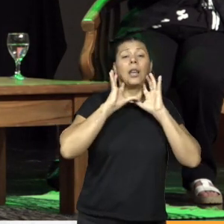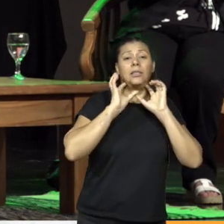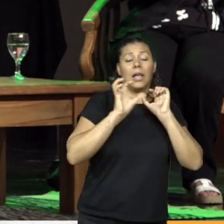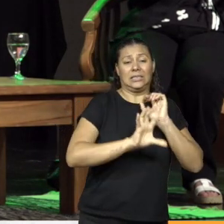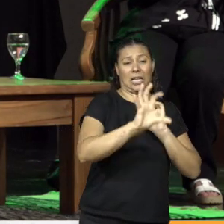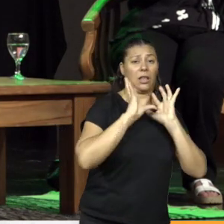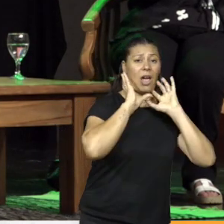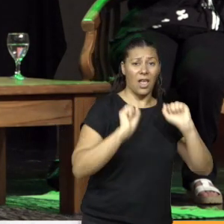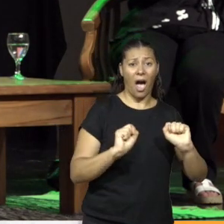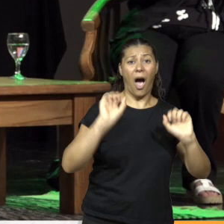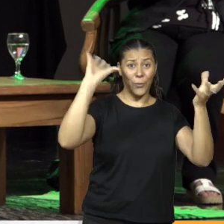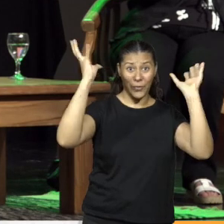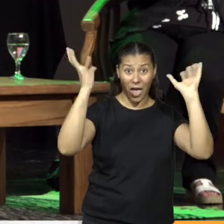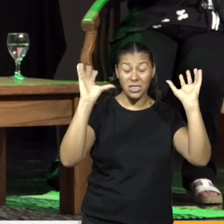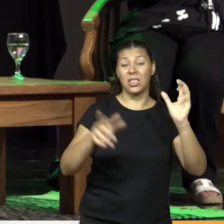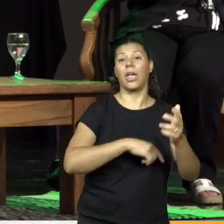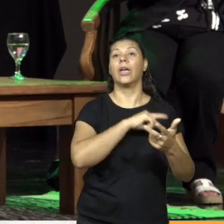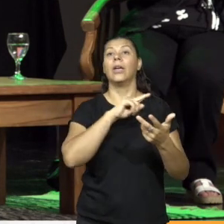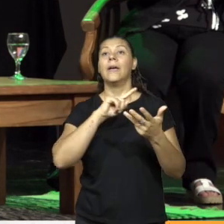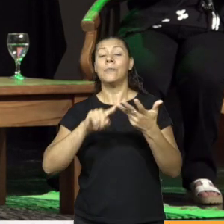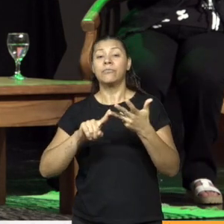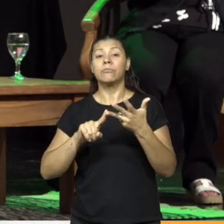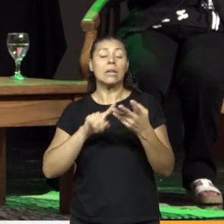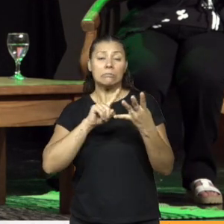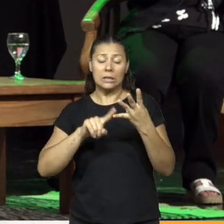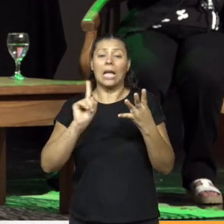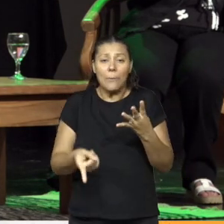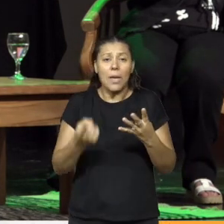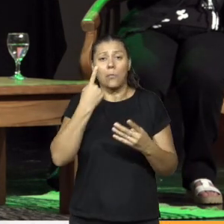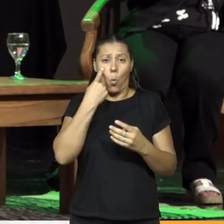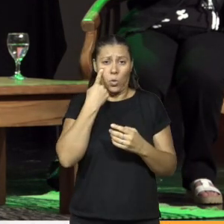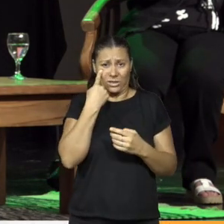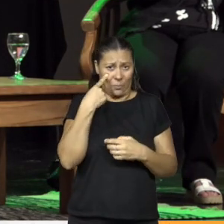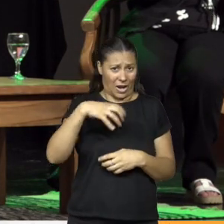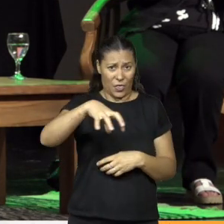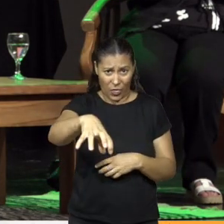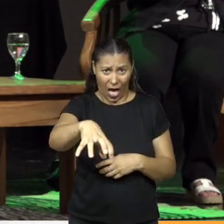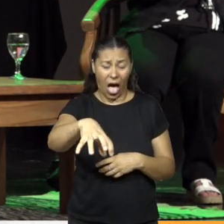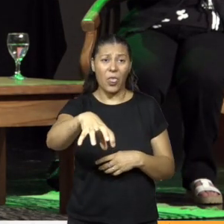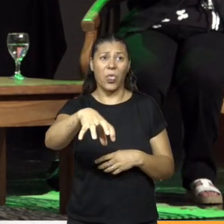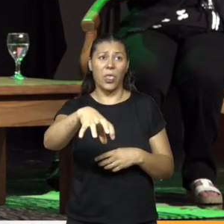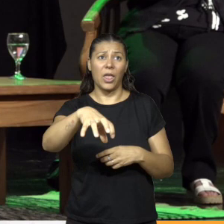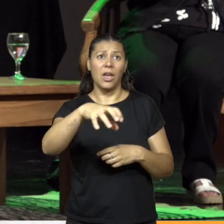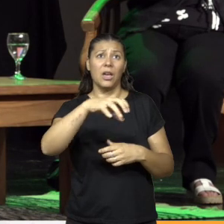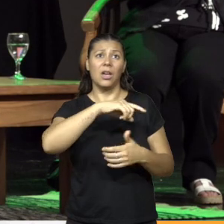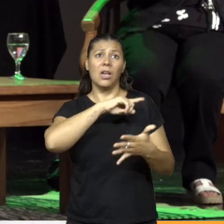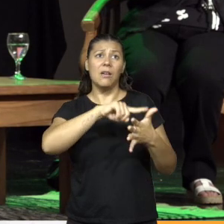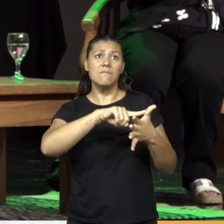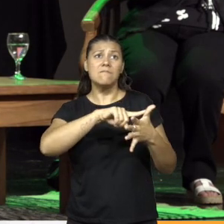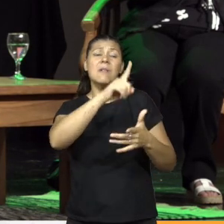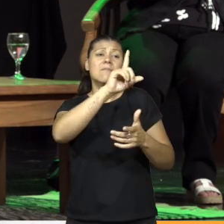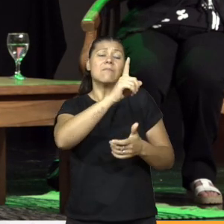y se hizo en conjunto también con la municipalidad, con provincia, y se